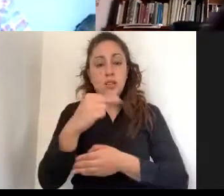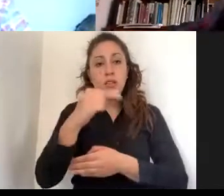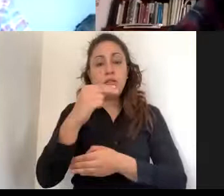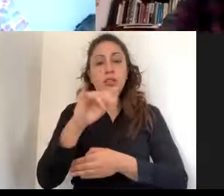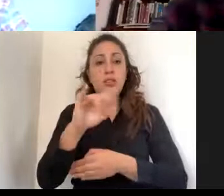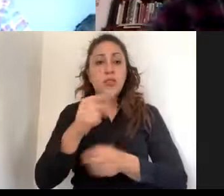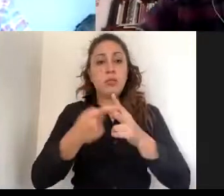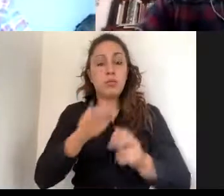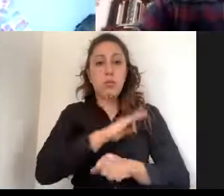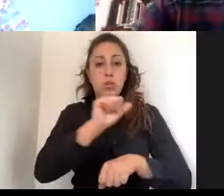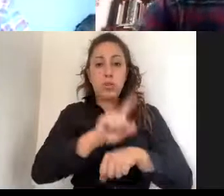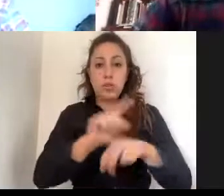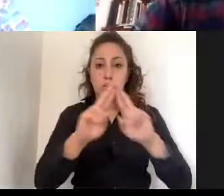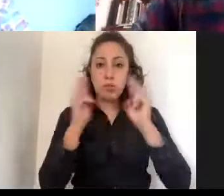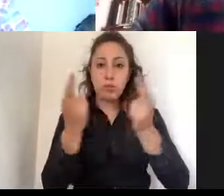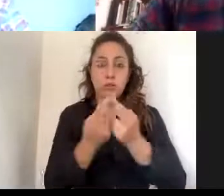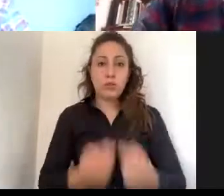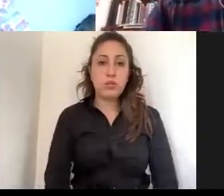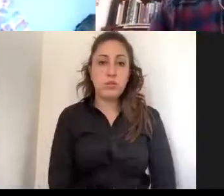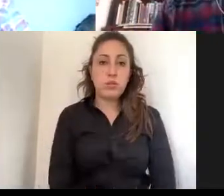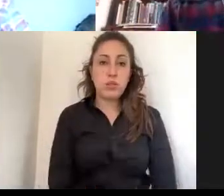quórum correspondiente.